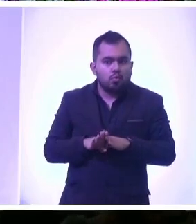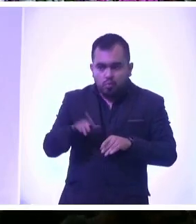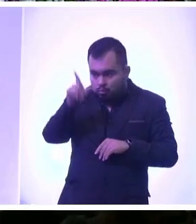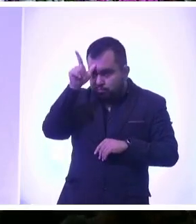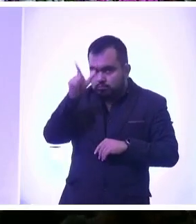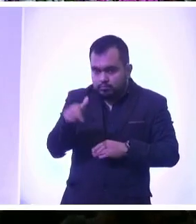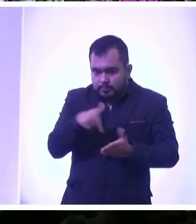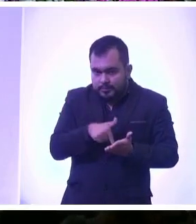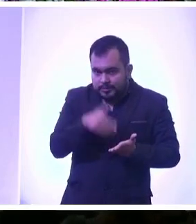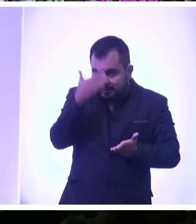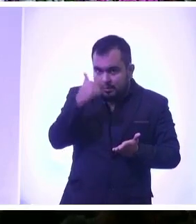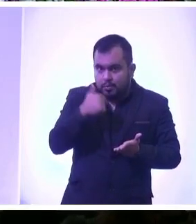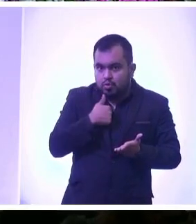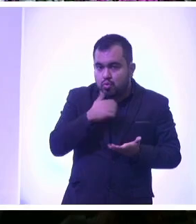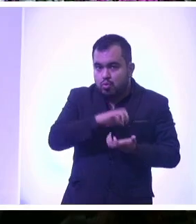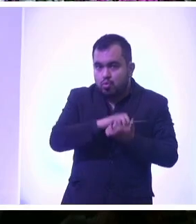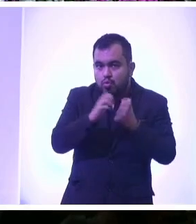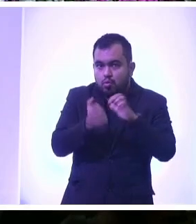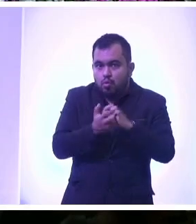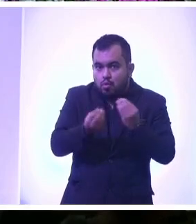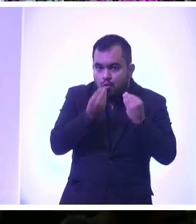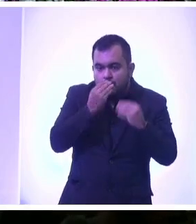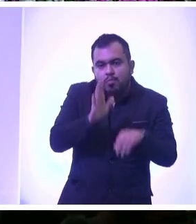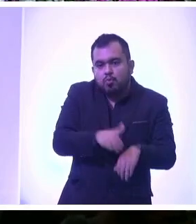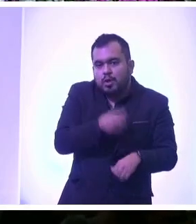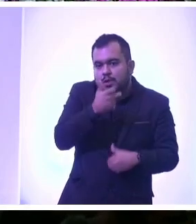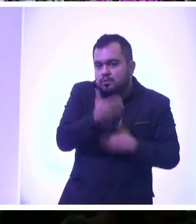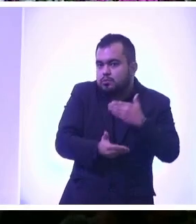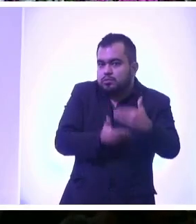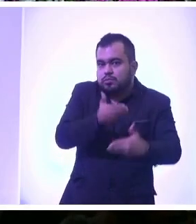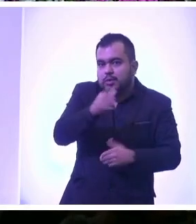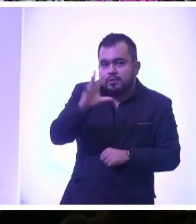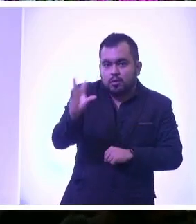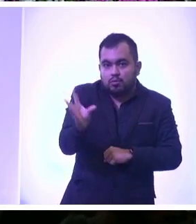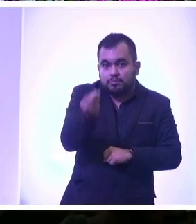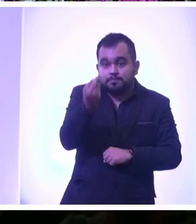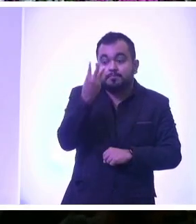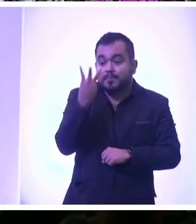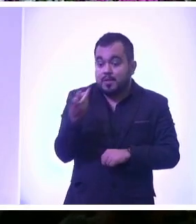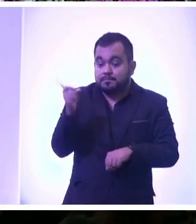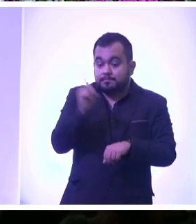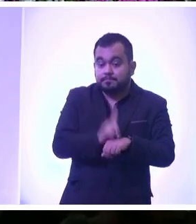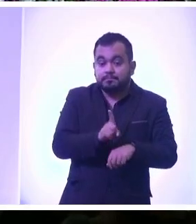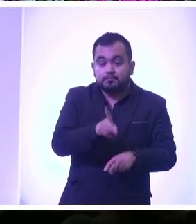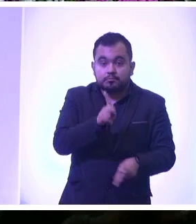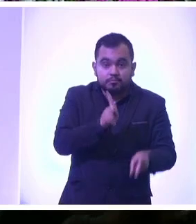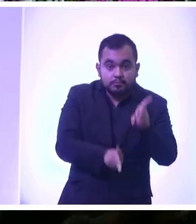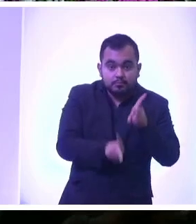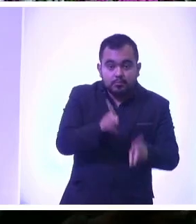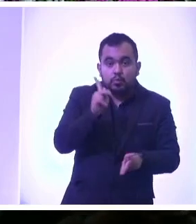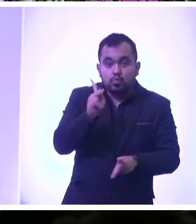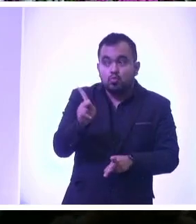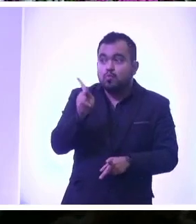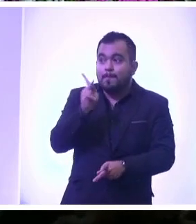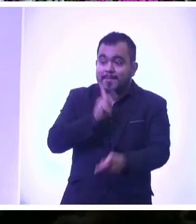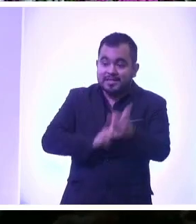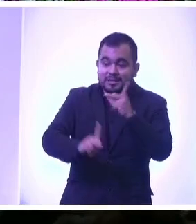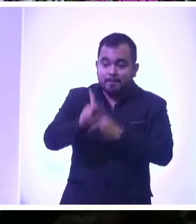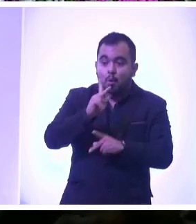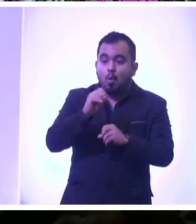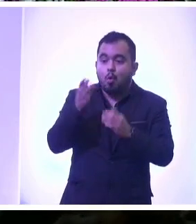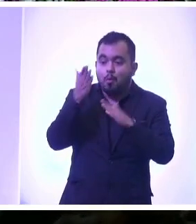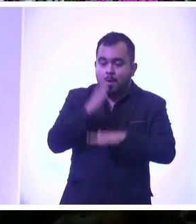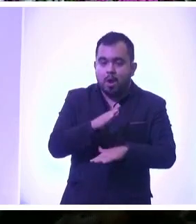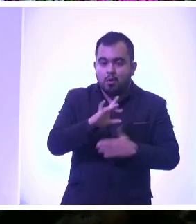hamburguesita porque es la innovación es la tecnología y a los TR días Si estás platicando de un banco de un préstamo te llega la opción y les